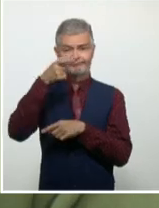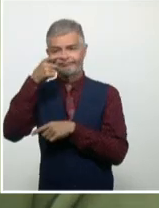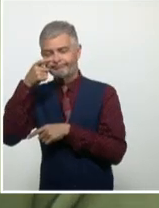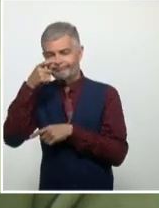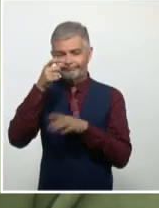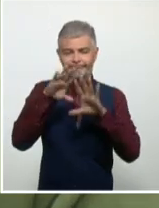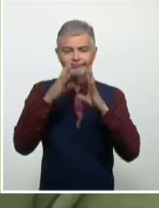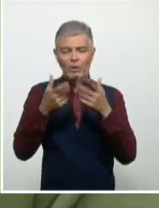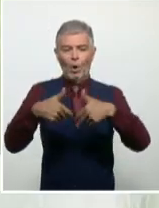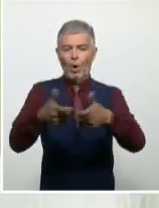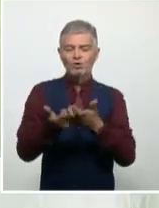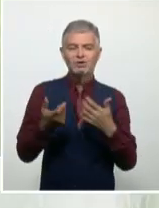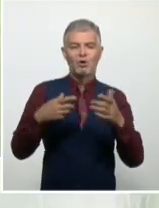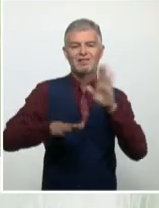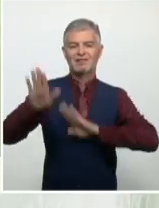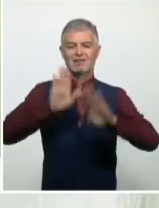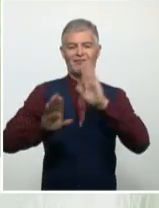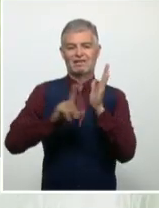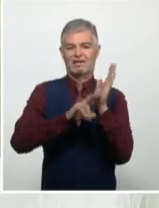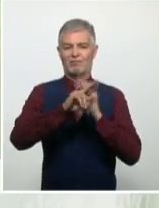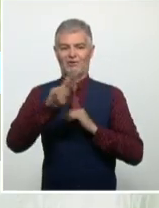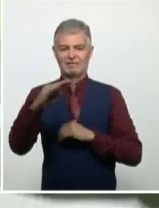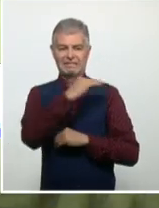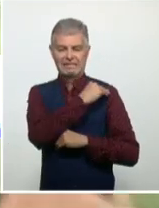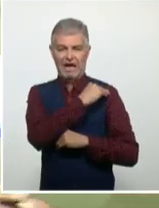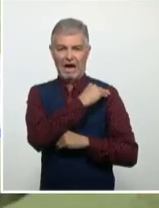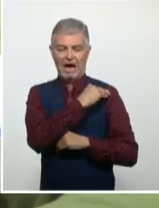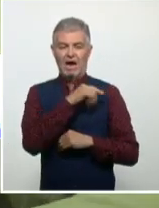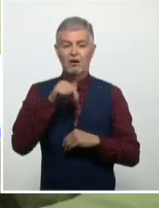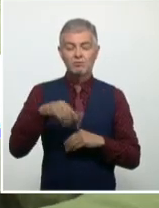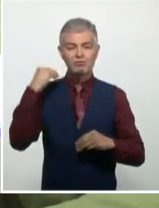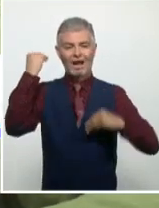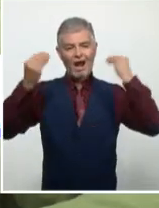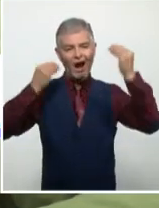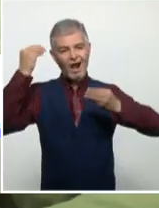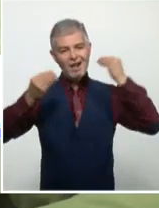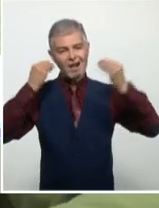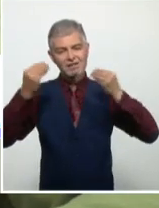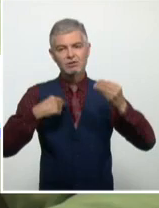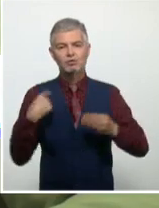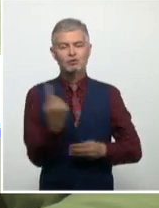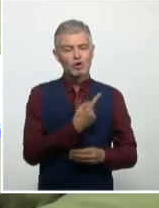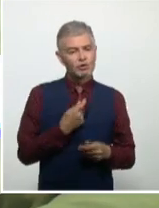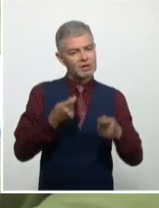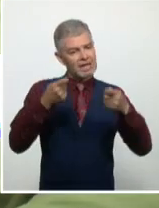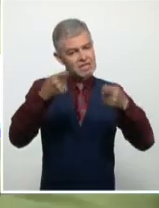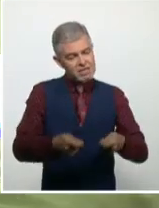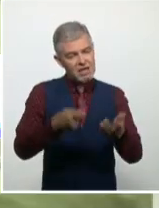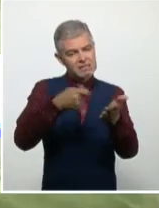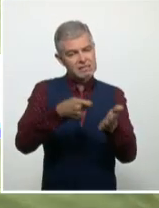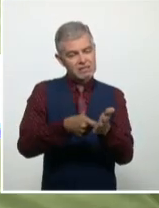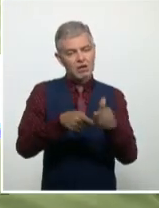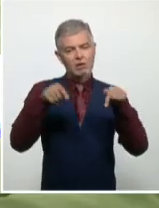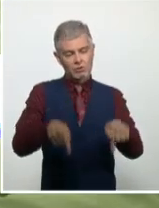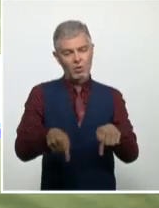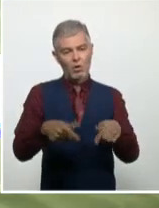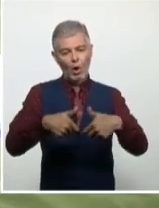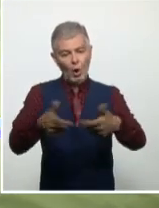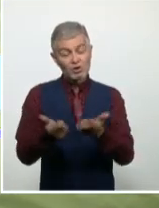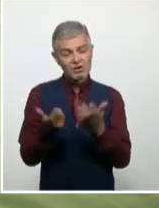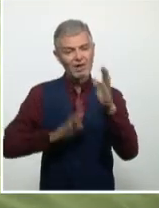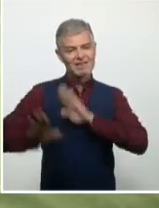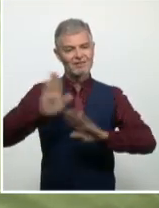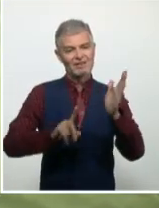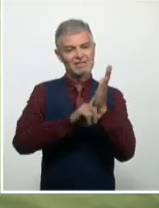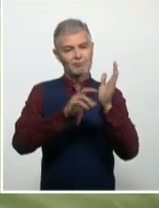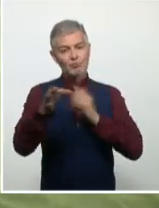Consejo de Defensa Provincial. Y el análisis que le hemos estado solicitando y le hemos estado exigiendo a nuestro Consejo de Defensa Municipal, le